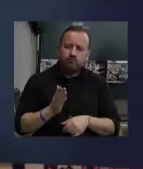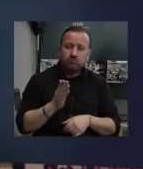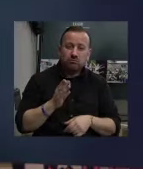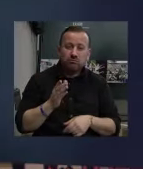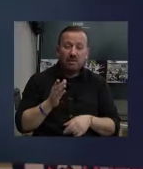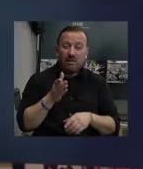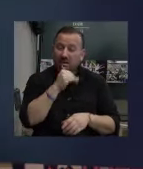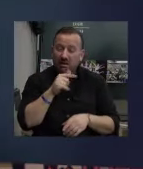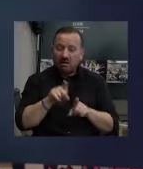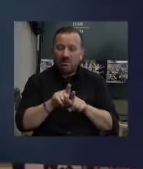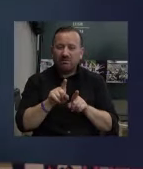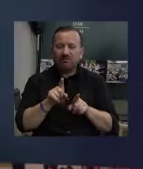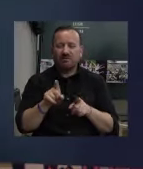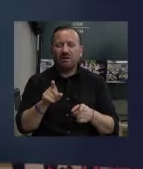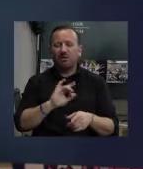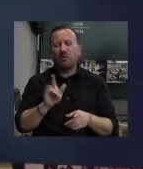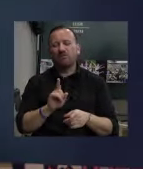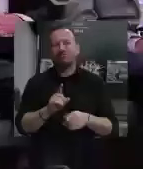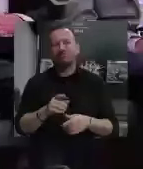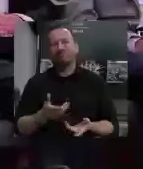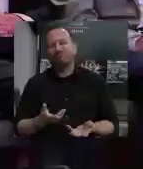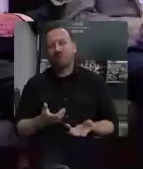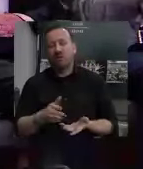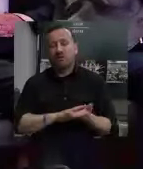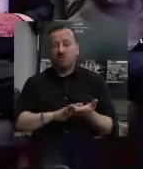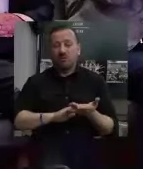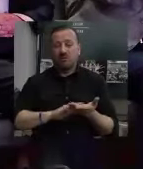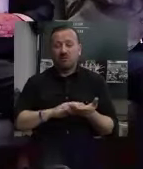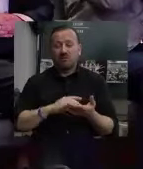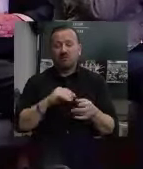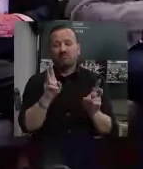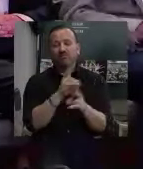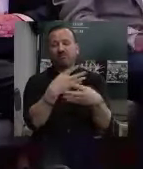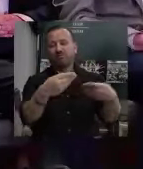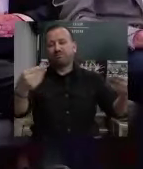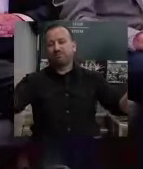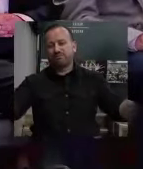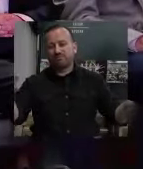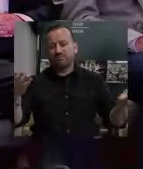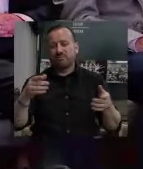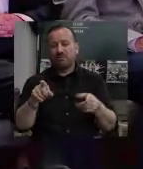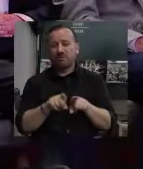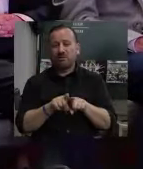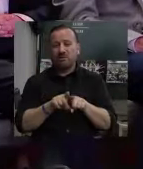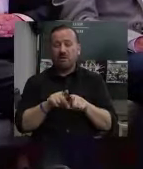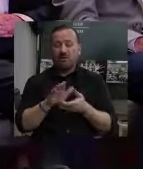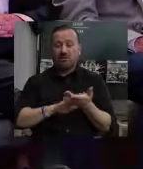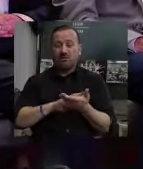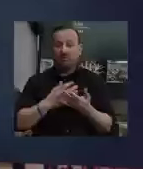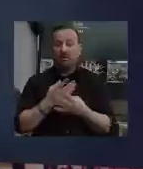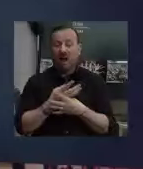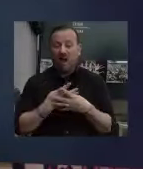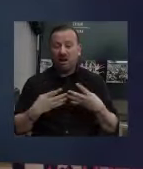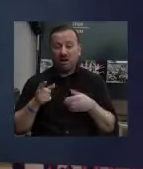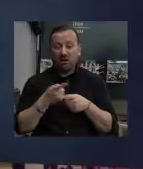efímero lo demás será solo eh like pero los lik de las redes no pagan la factura en